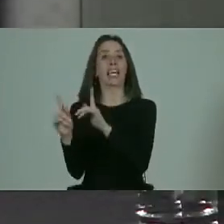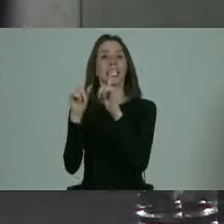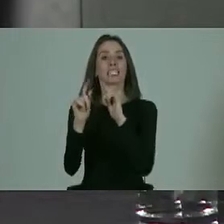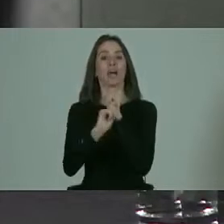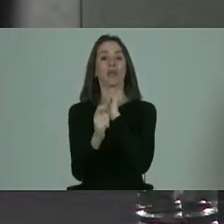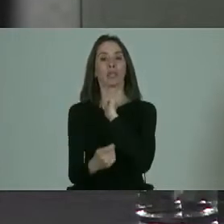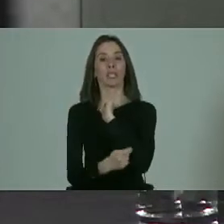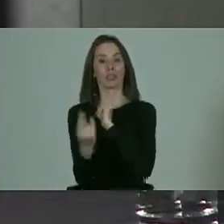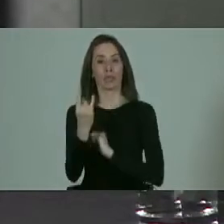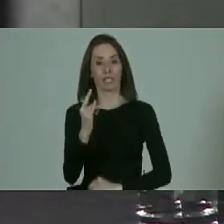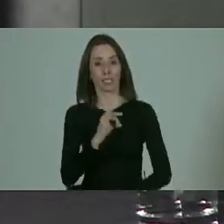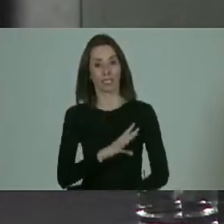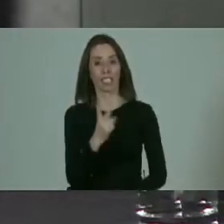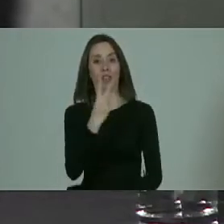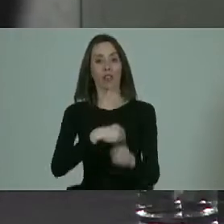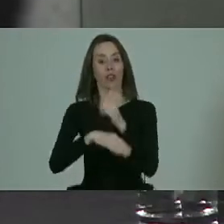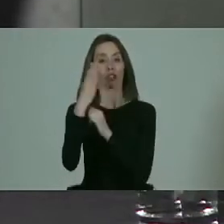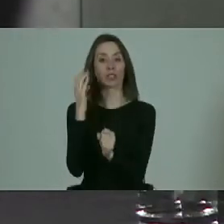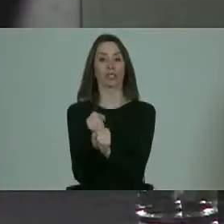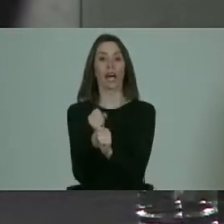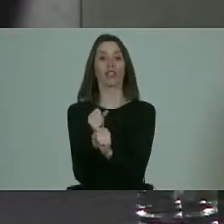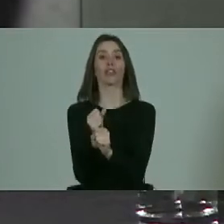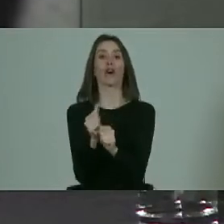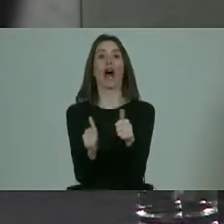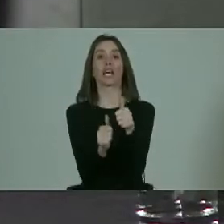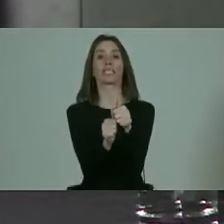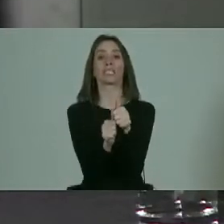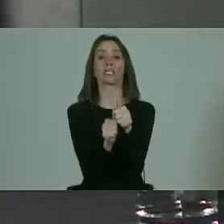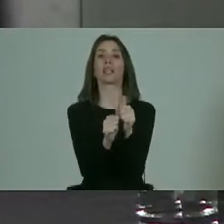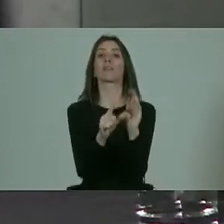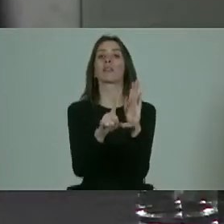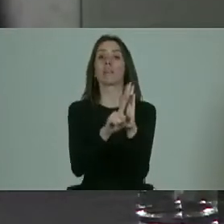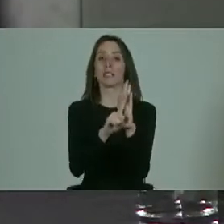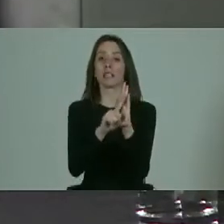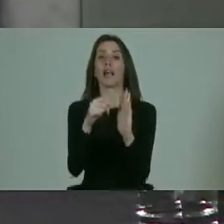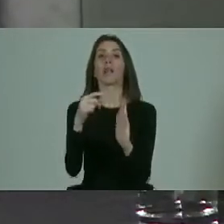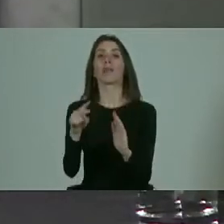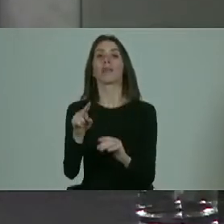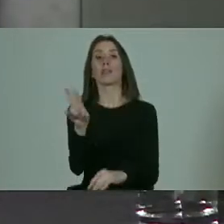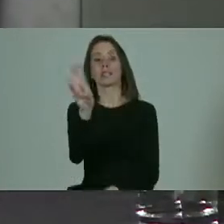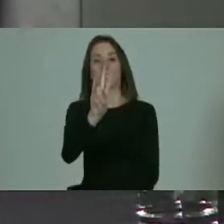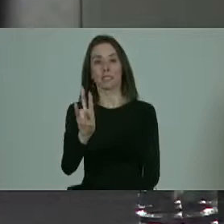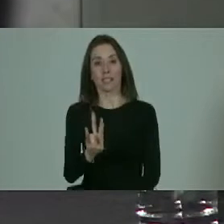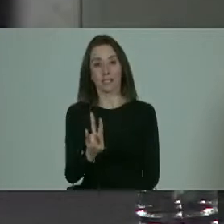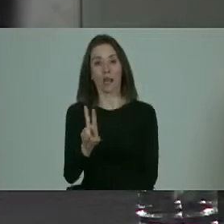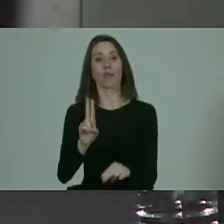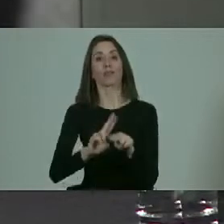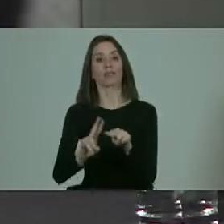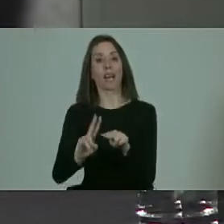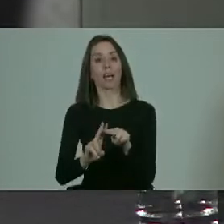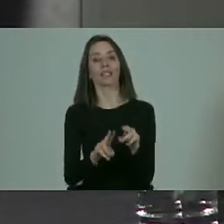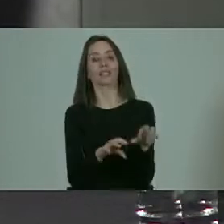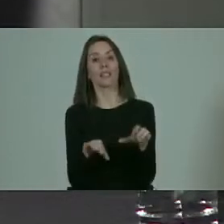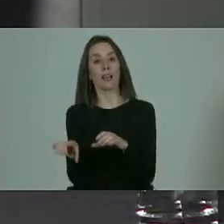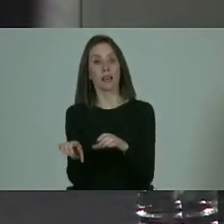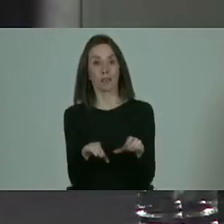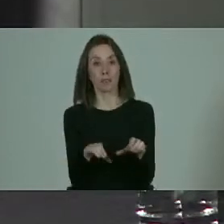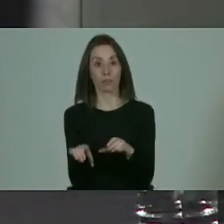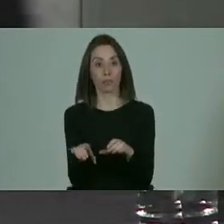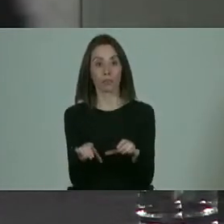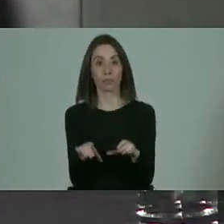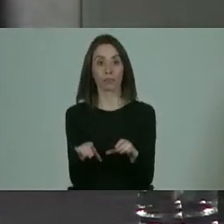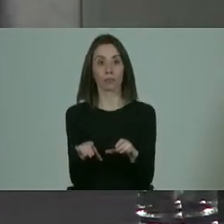chile- se desempeña hace dos años como asistente jurídico del servicio nacional de la discapacidad realizando acciones que